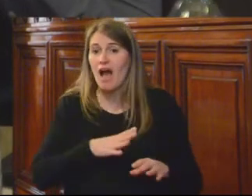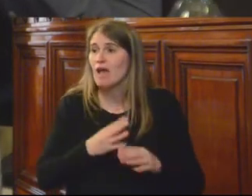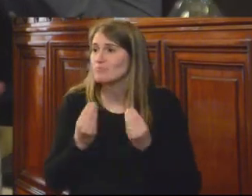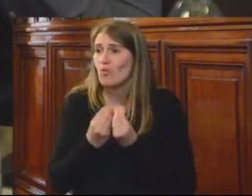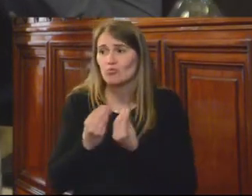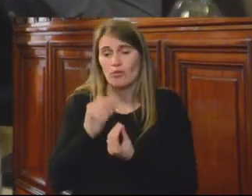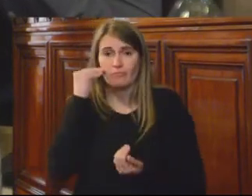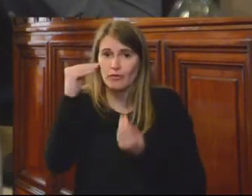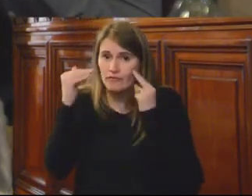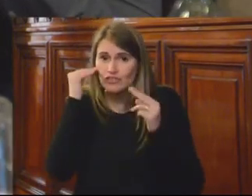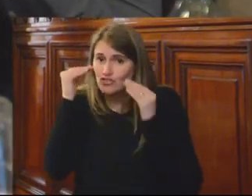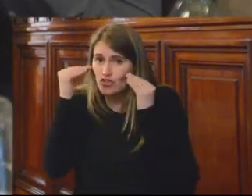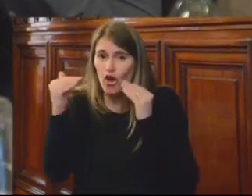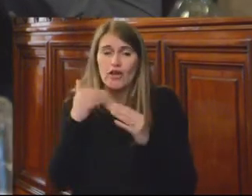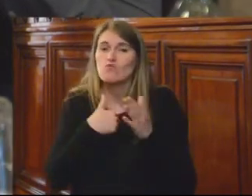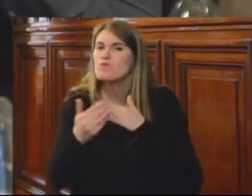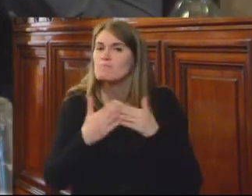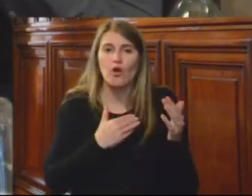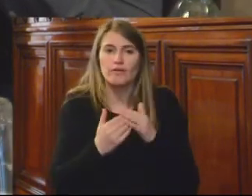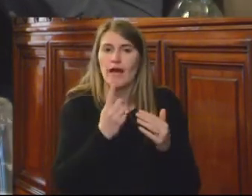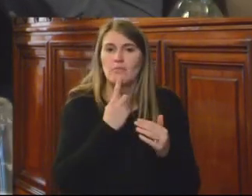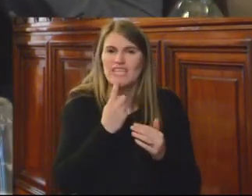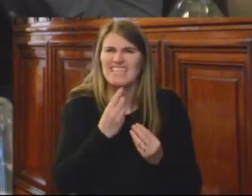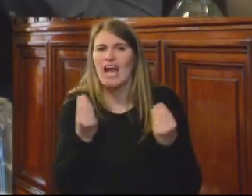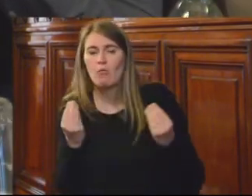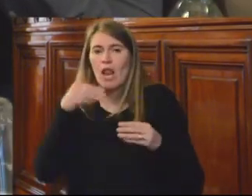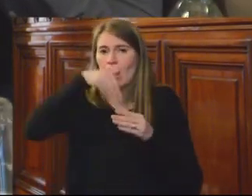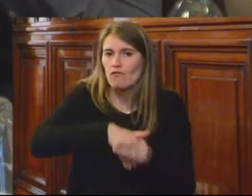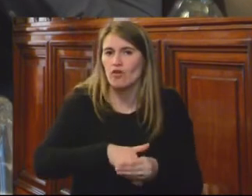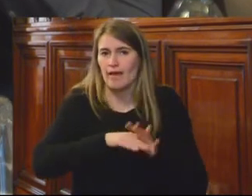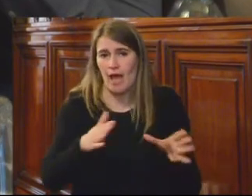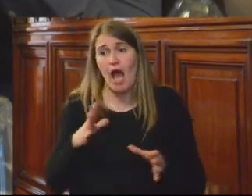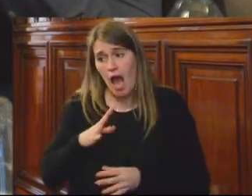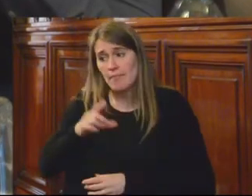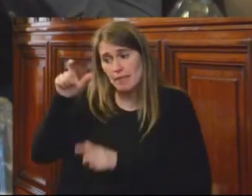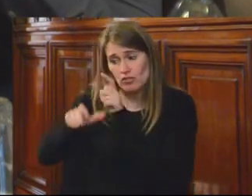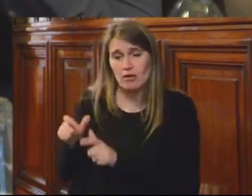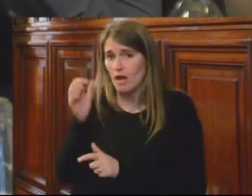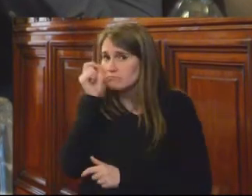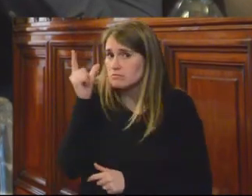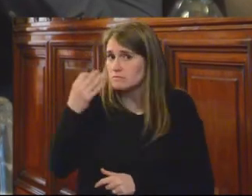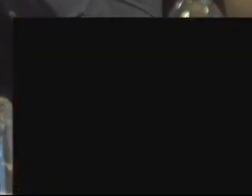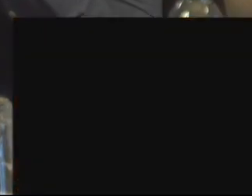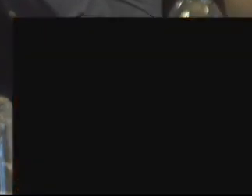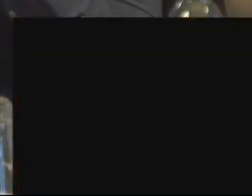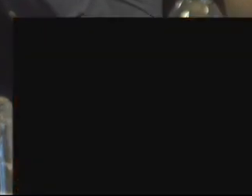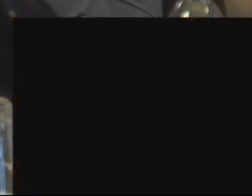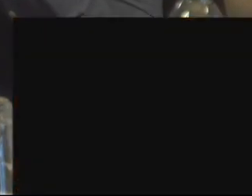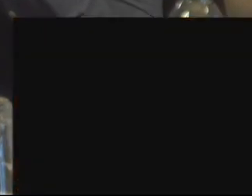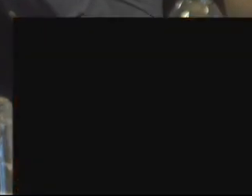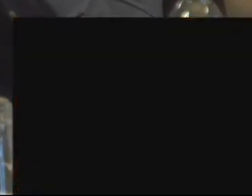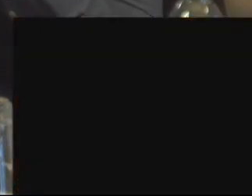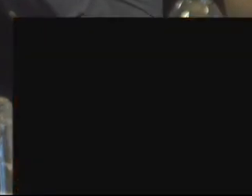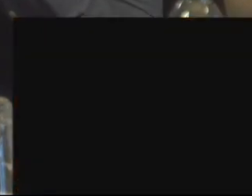sin distinción política, que efectivamente, como lo sabemos, lo tiene y hay gente muy, muy preparada para trabajar y profundizar en la materia, y estoy